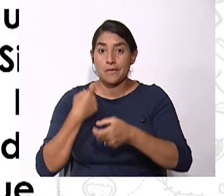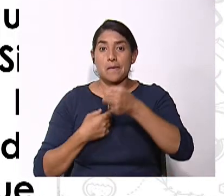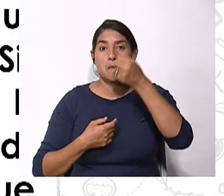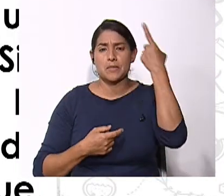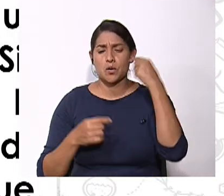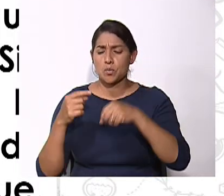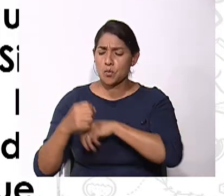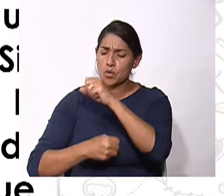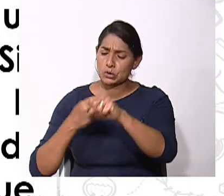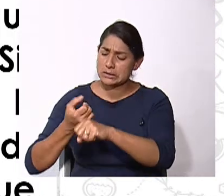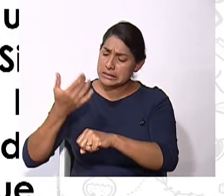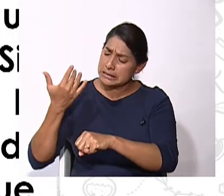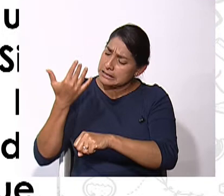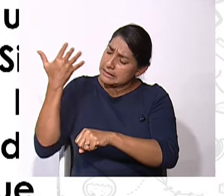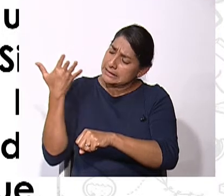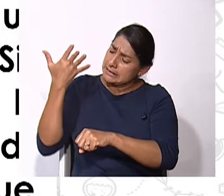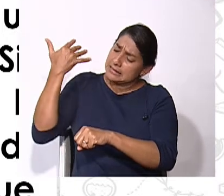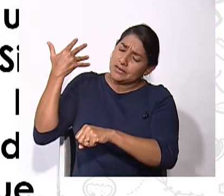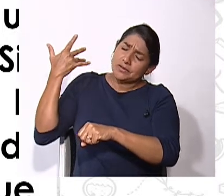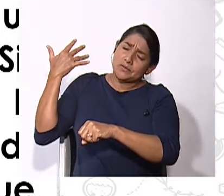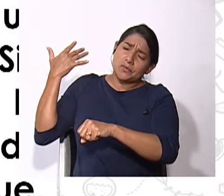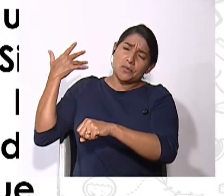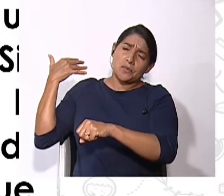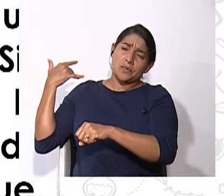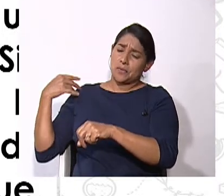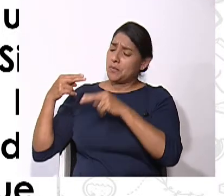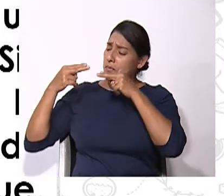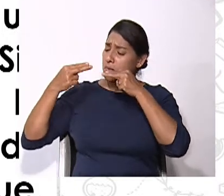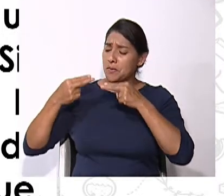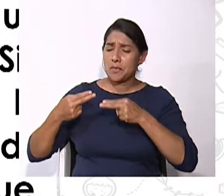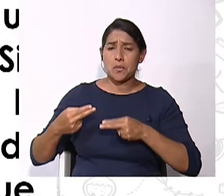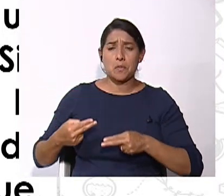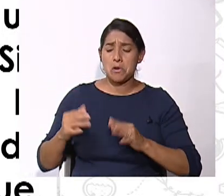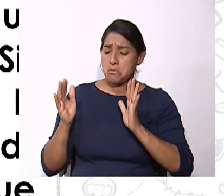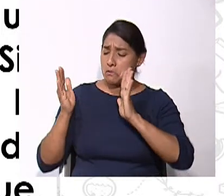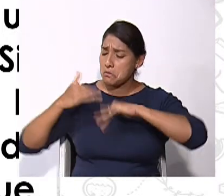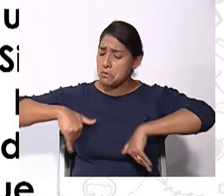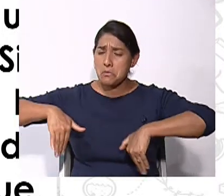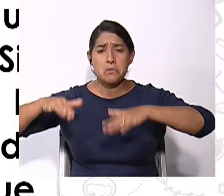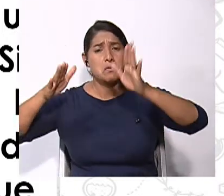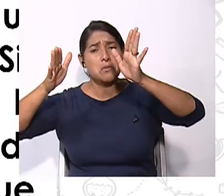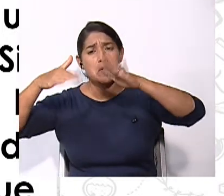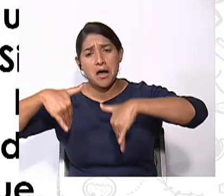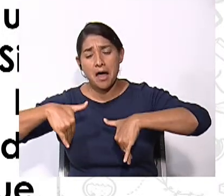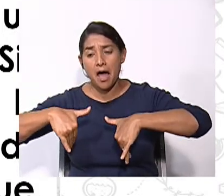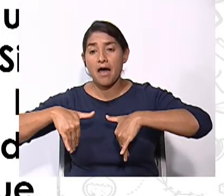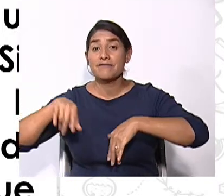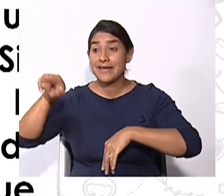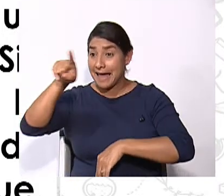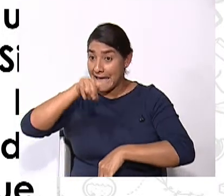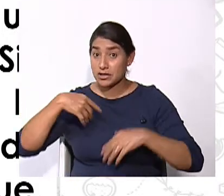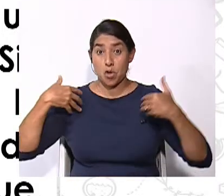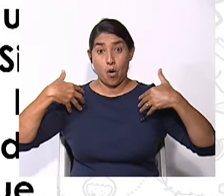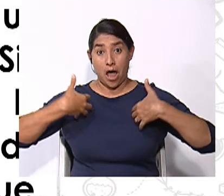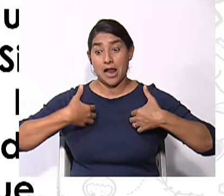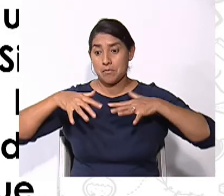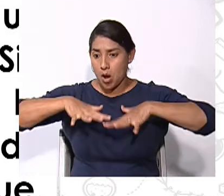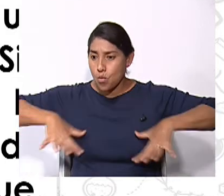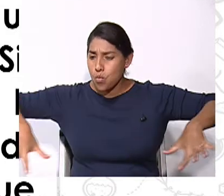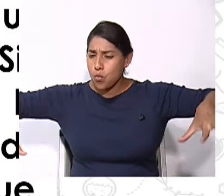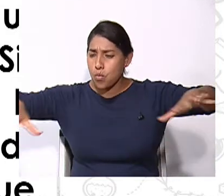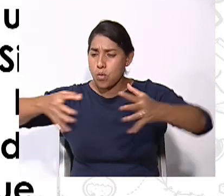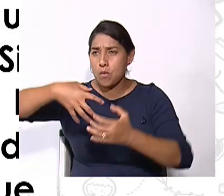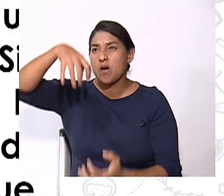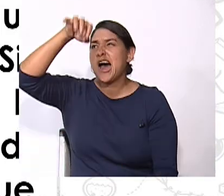que mucho tiempo atrás, cuando el ser humano aún no existía, poblaron la Tierra